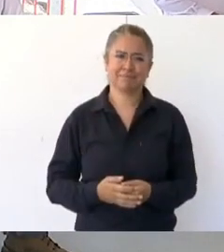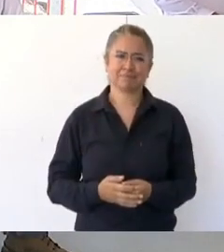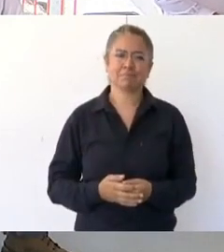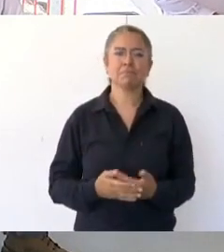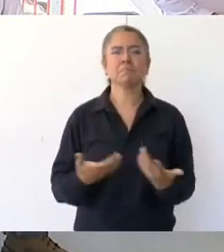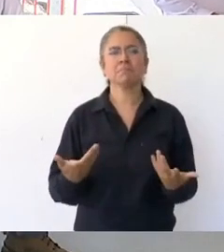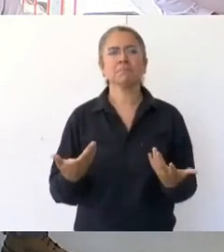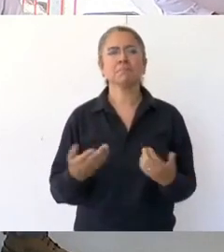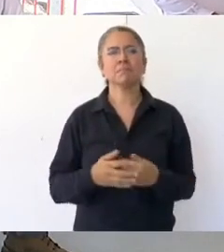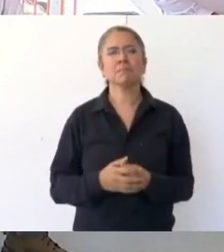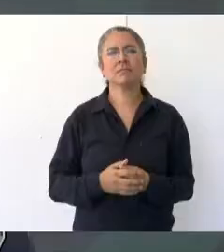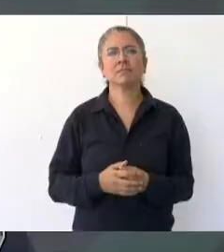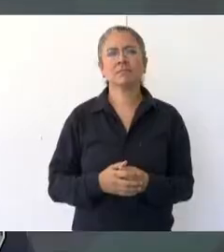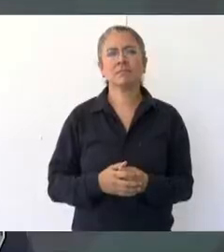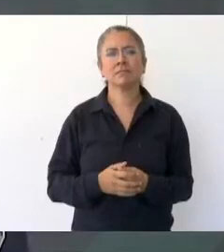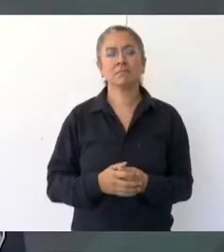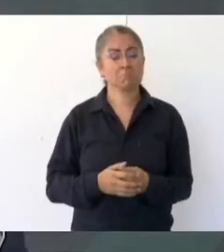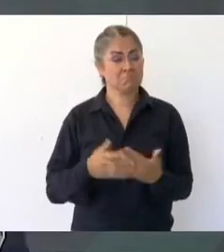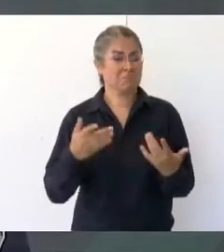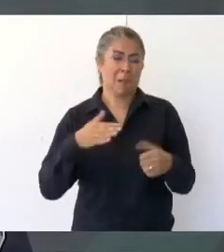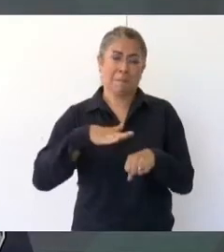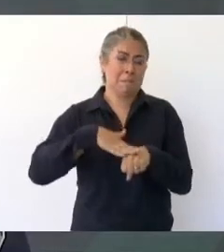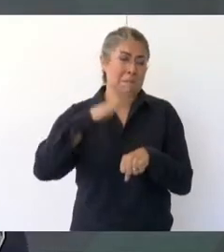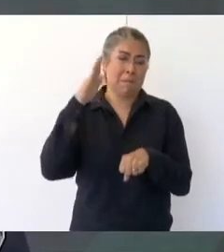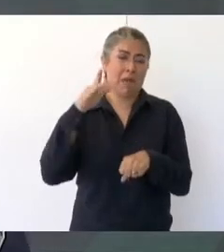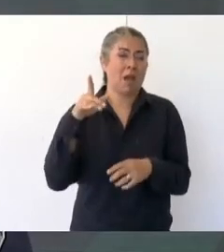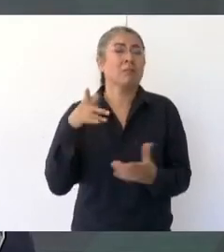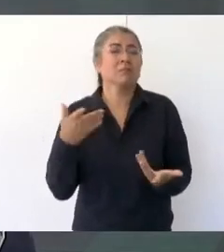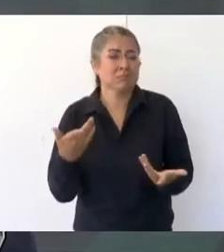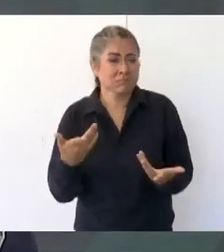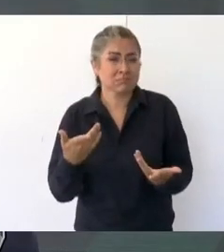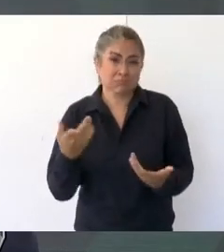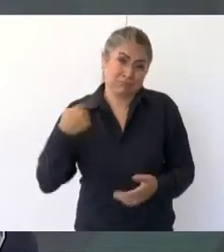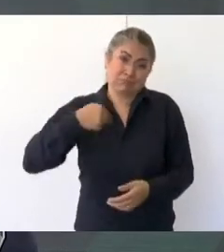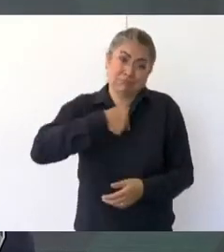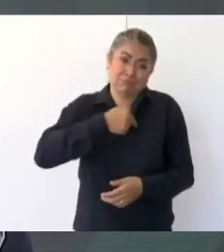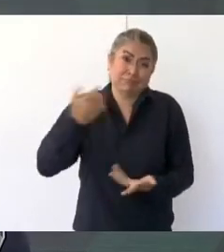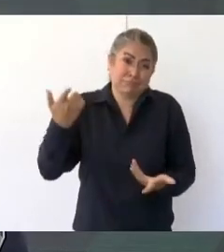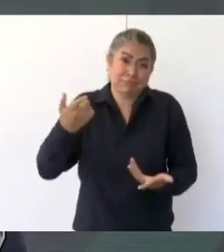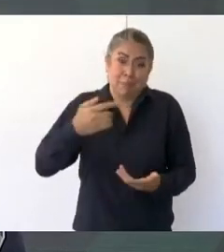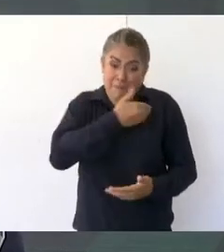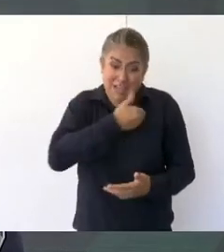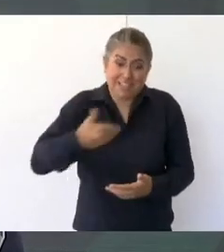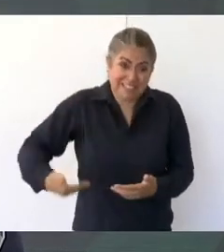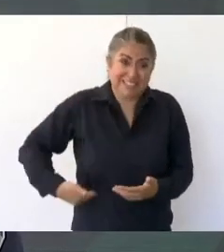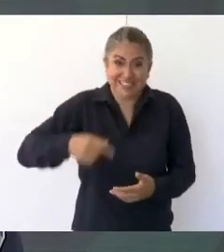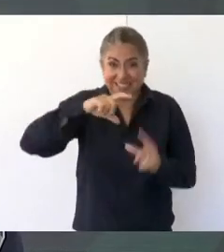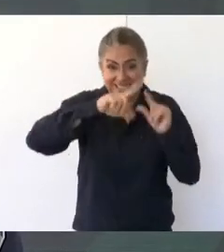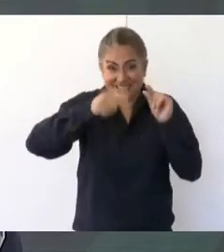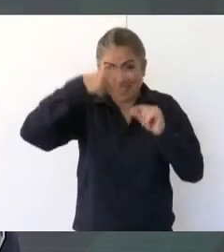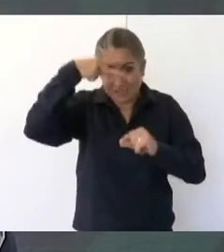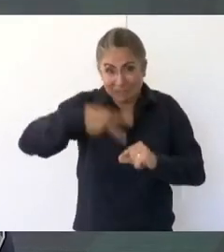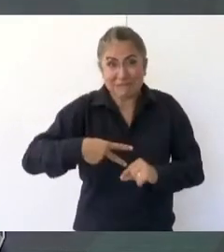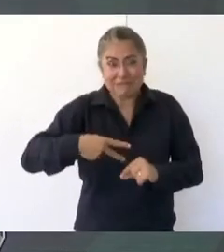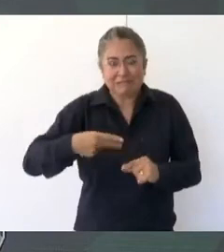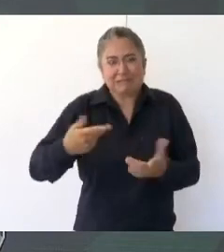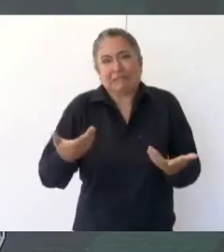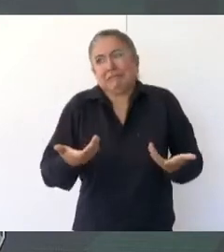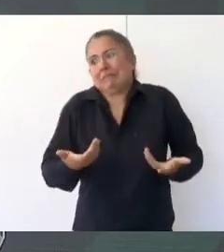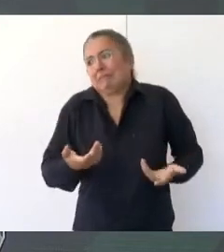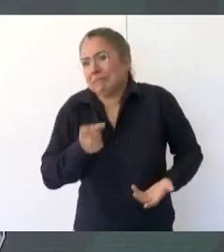más cuando se trata de gobernar el país, con los huracanes y